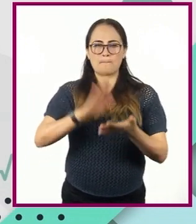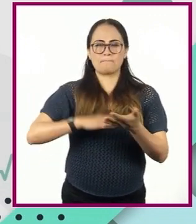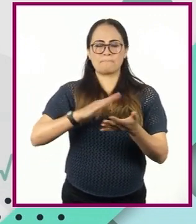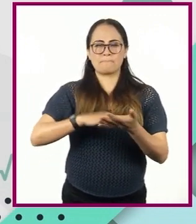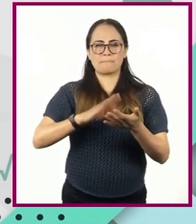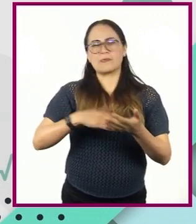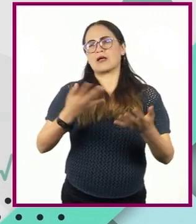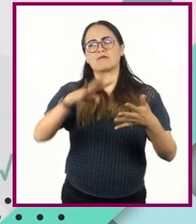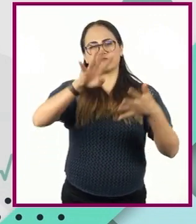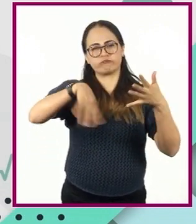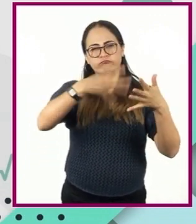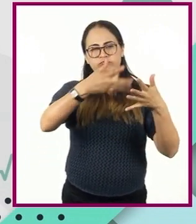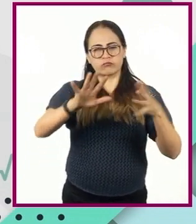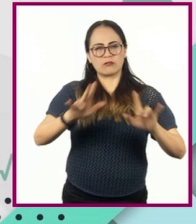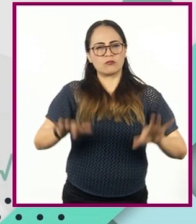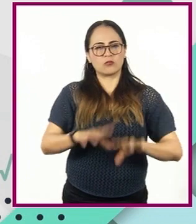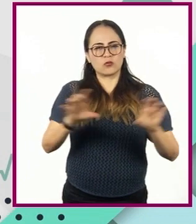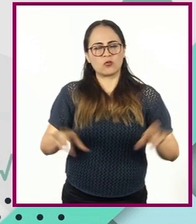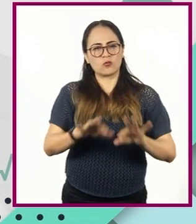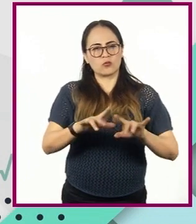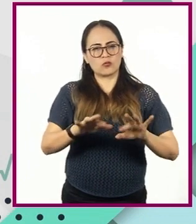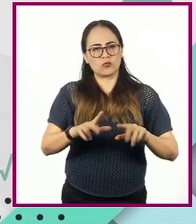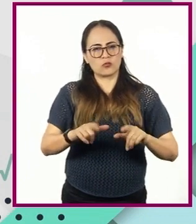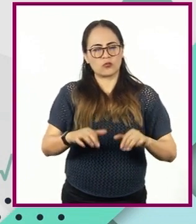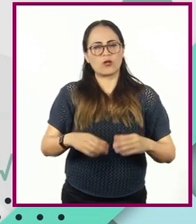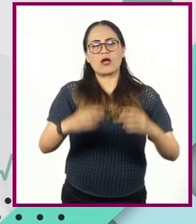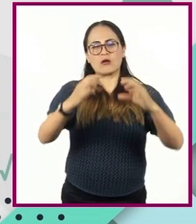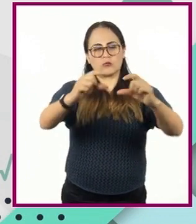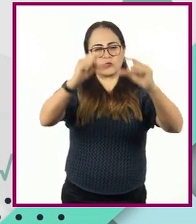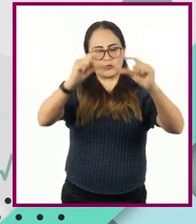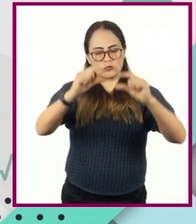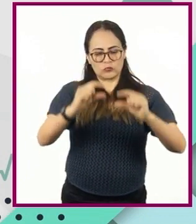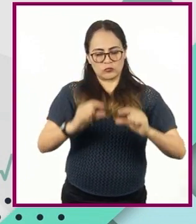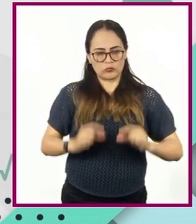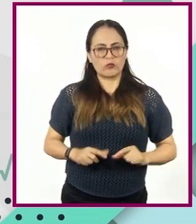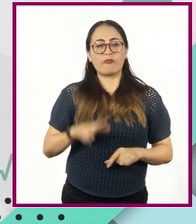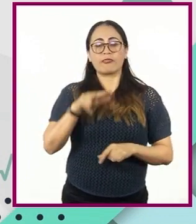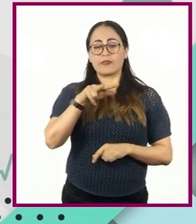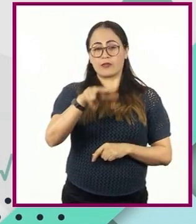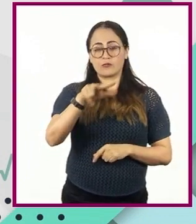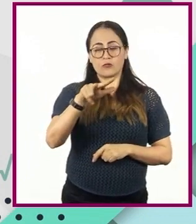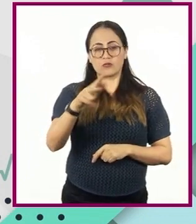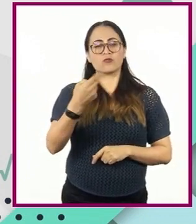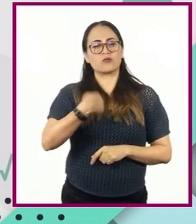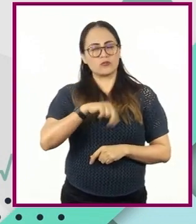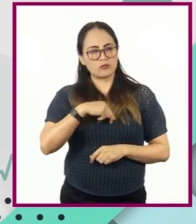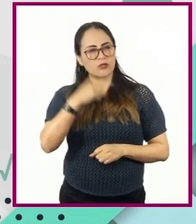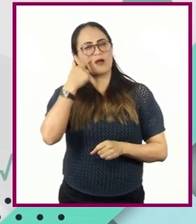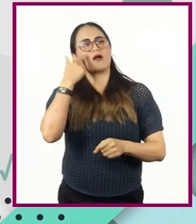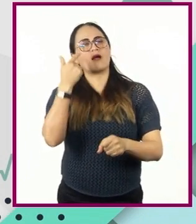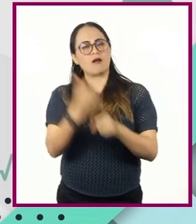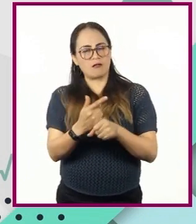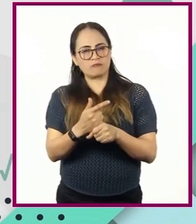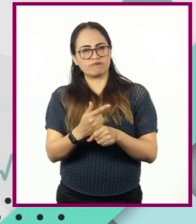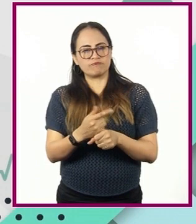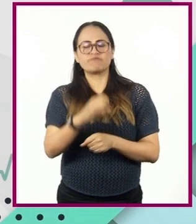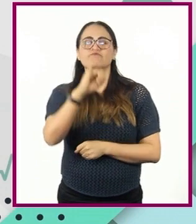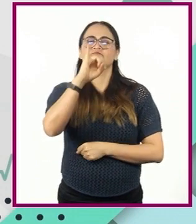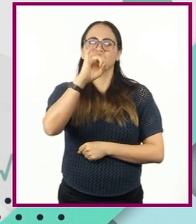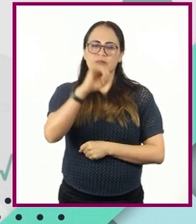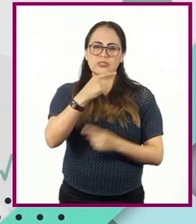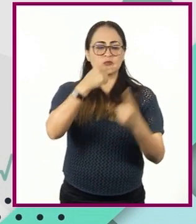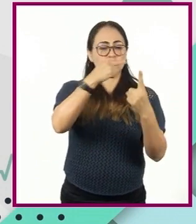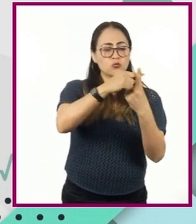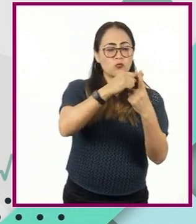electrónica de cálculo, una familia de 18 oraciones numéricas, reconocemos que el efecto de las operaciones al